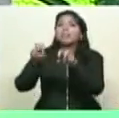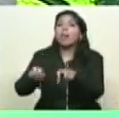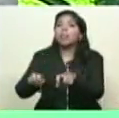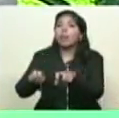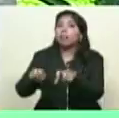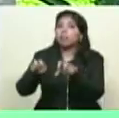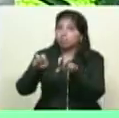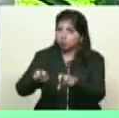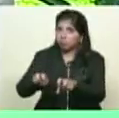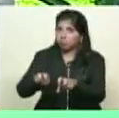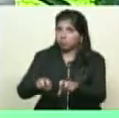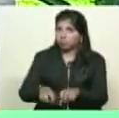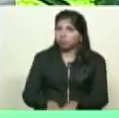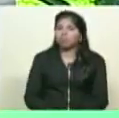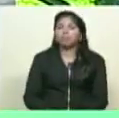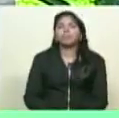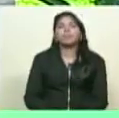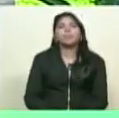Miren.